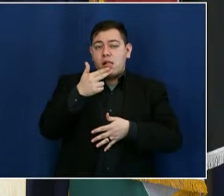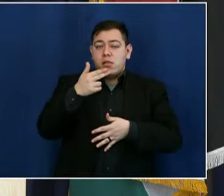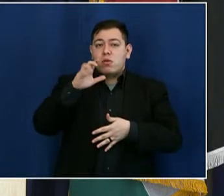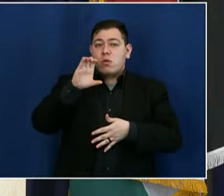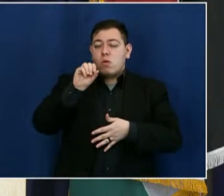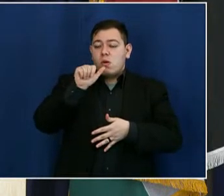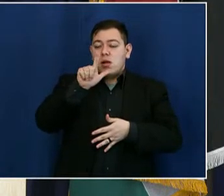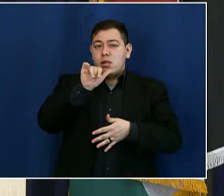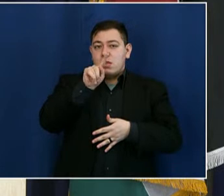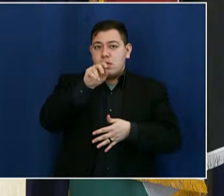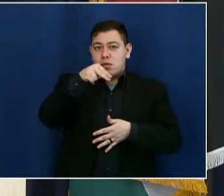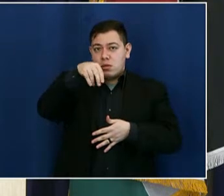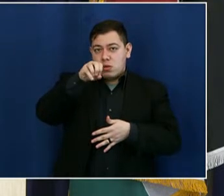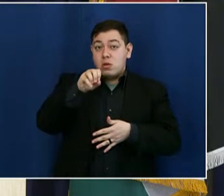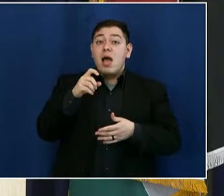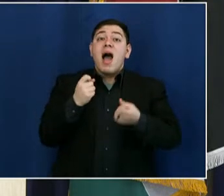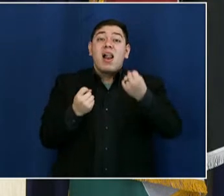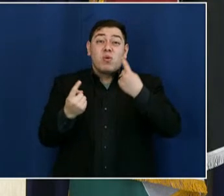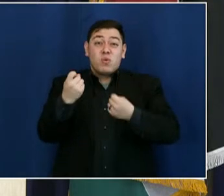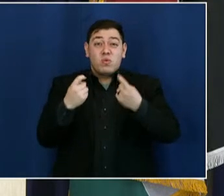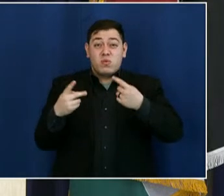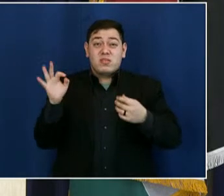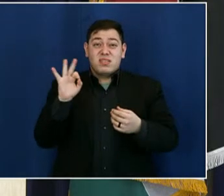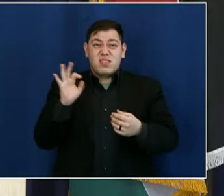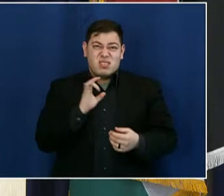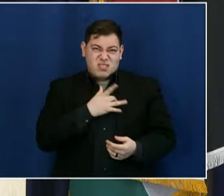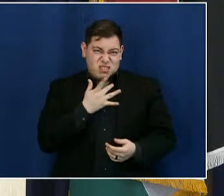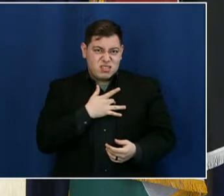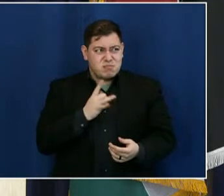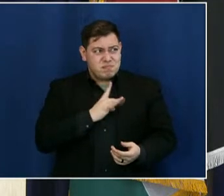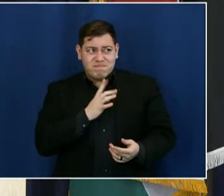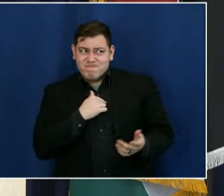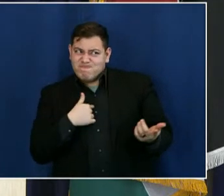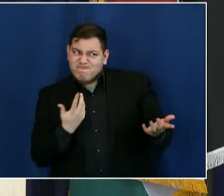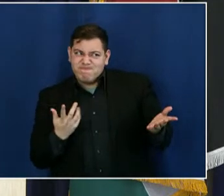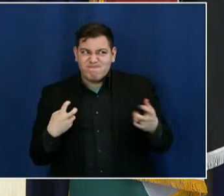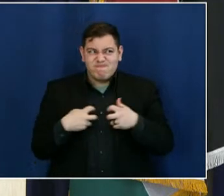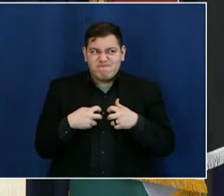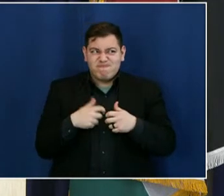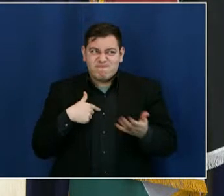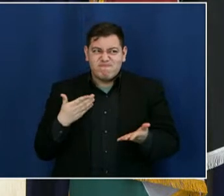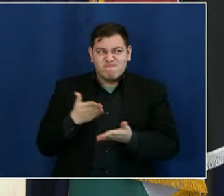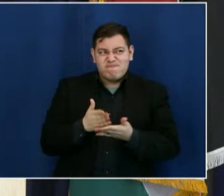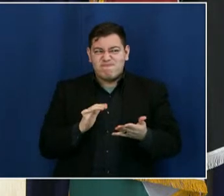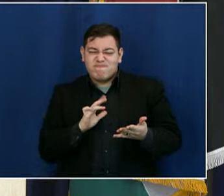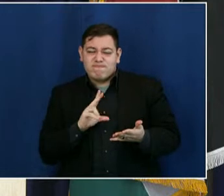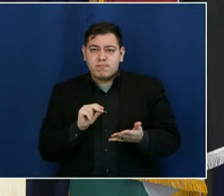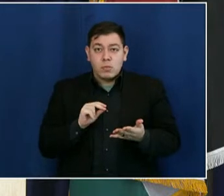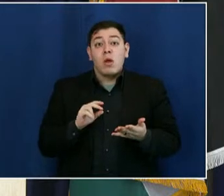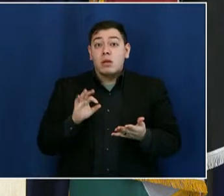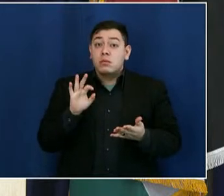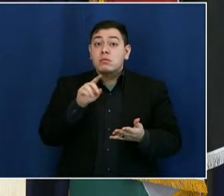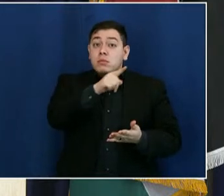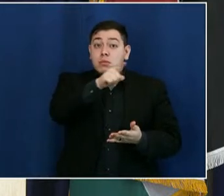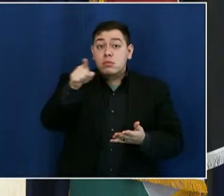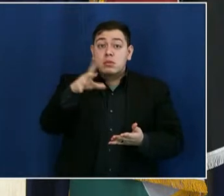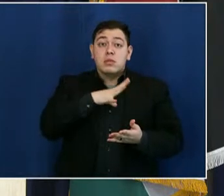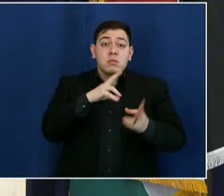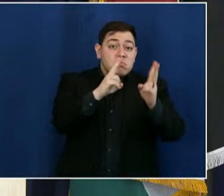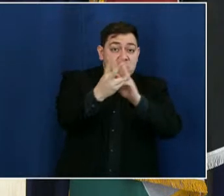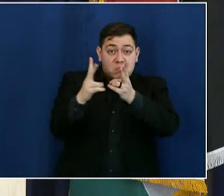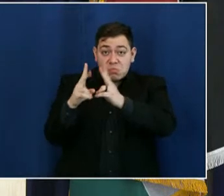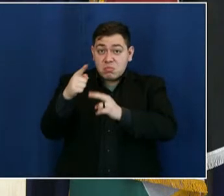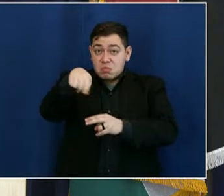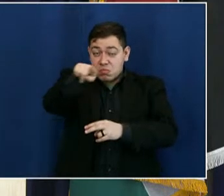que la gente sepa y no tenga miedo, están trabajando y pidiéndole a las personas pues, que les ayuden a sus vecinos. Por medio del condado lo que